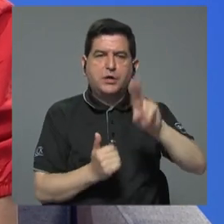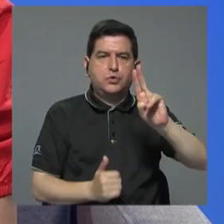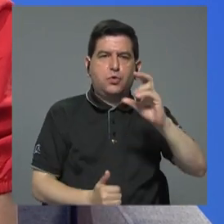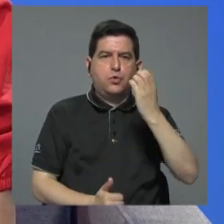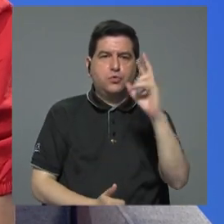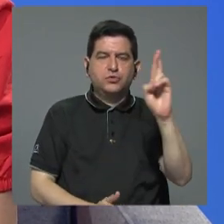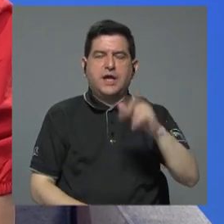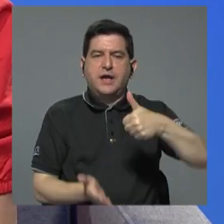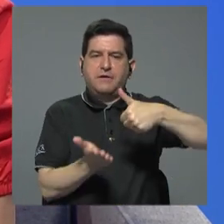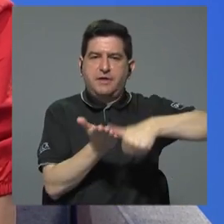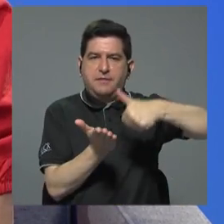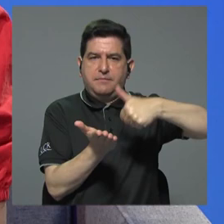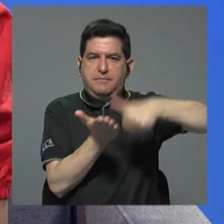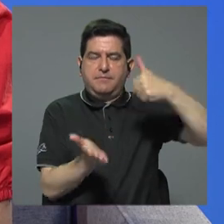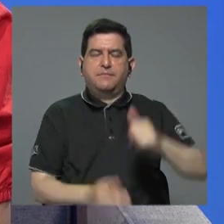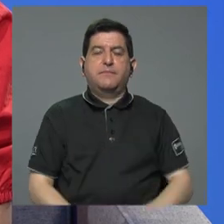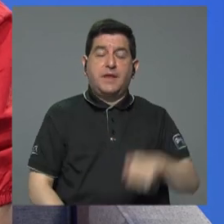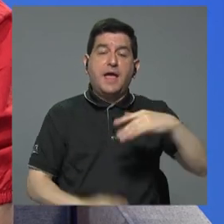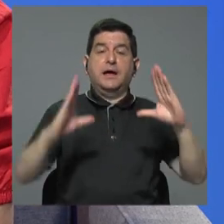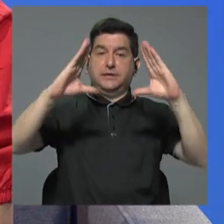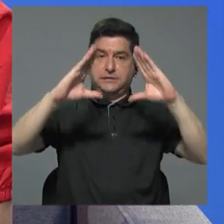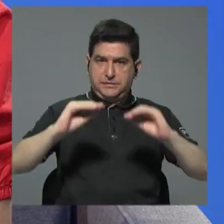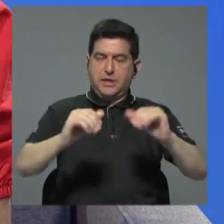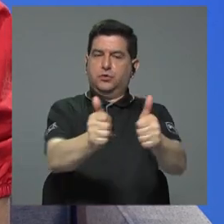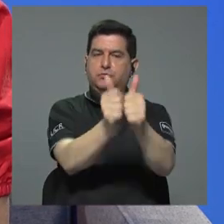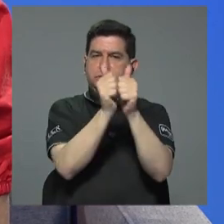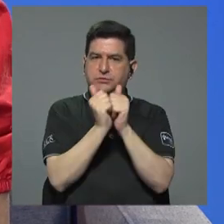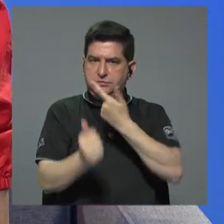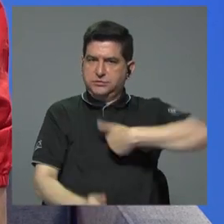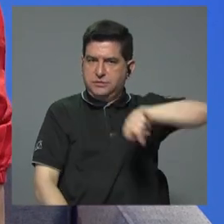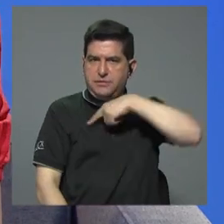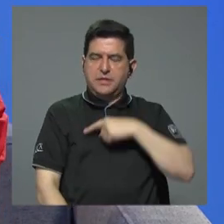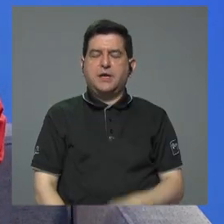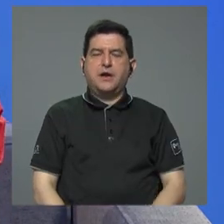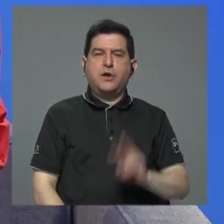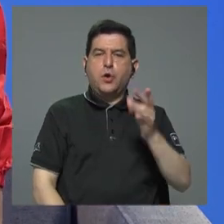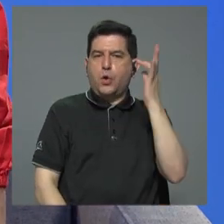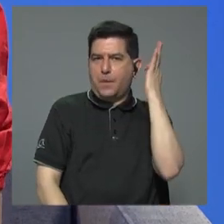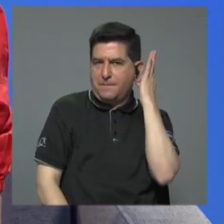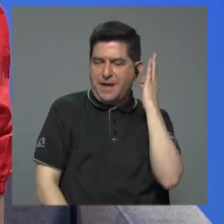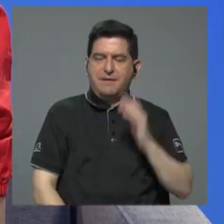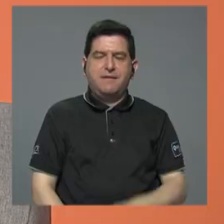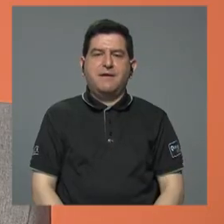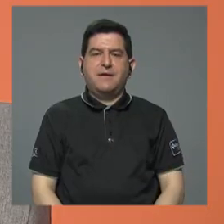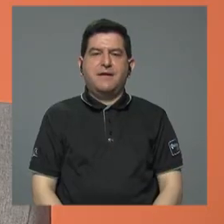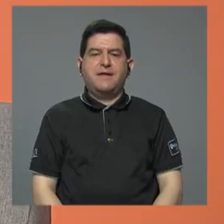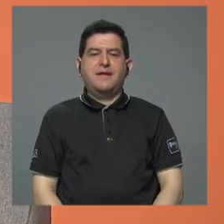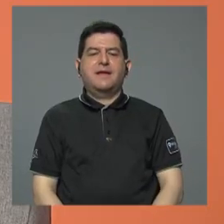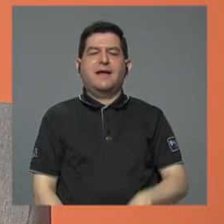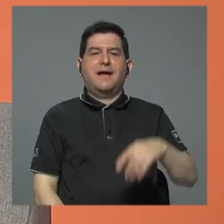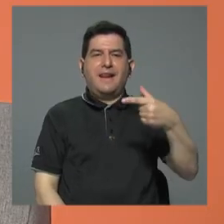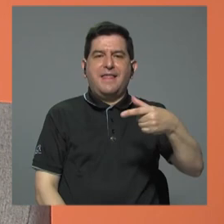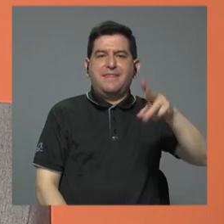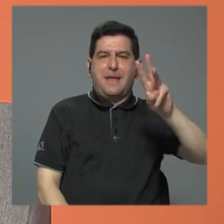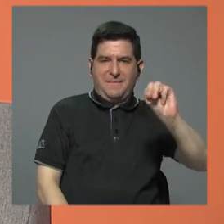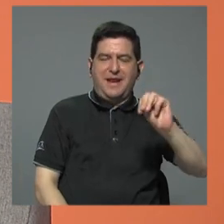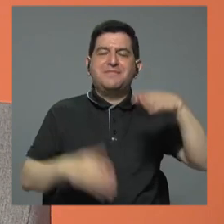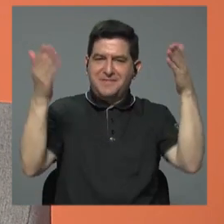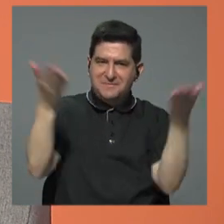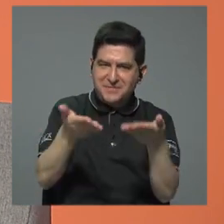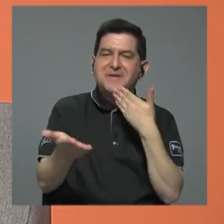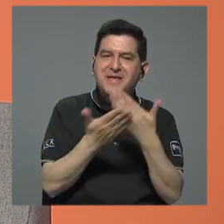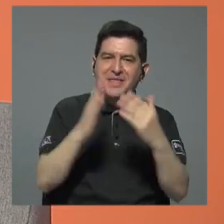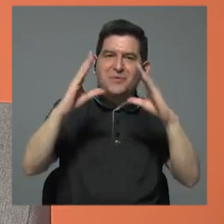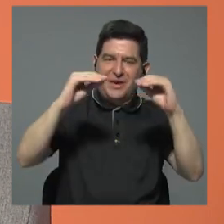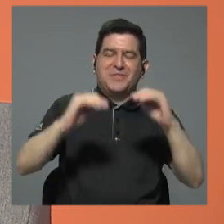UCR Electoral. Y esta noche nos acompaña nuestra colega y compañera Hulda Miranda, a quien le damos la bienvenida. Buenas